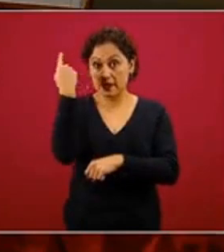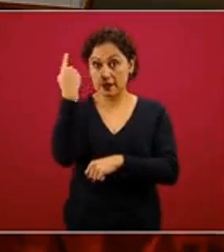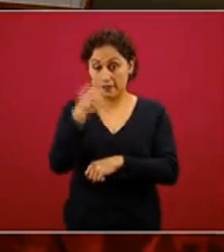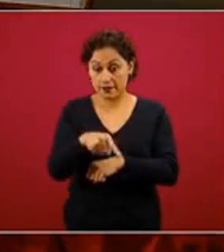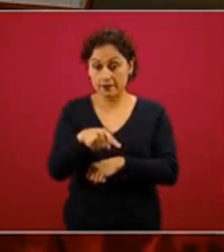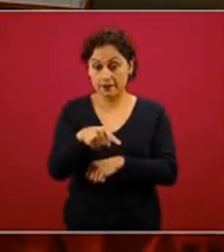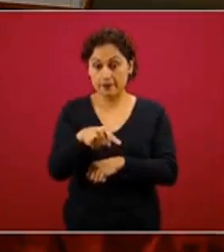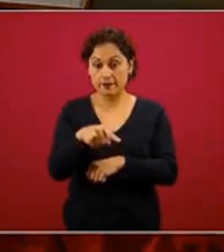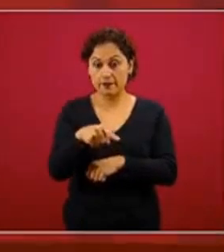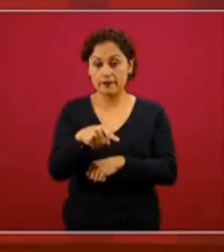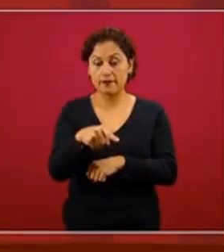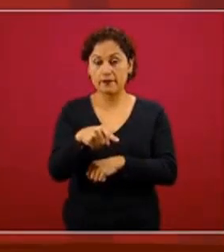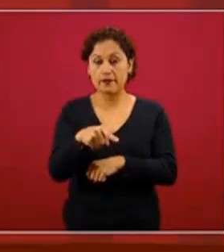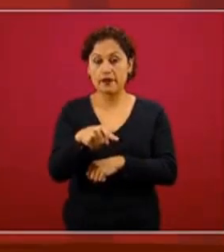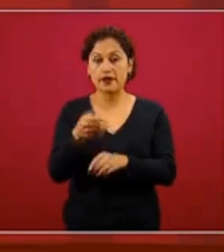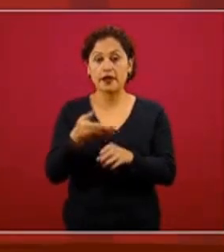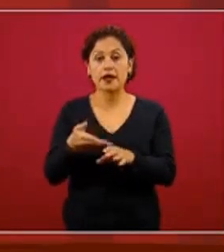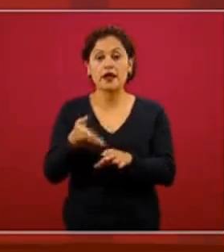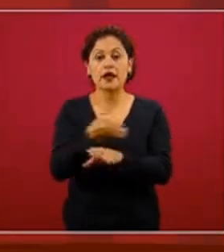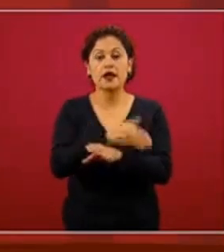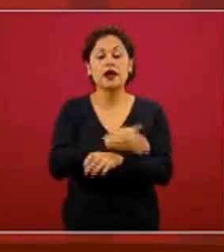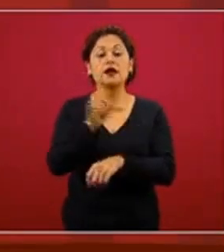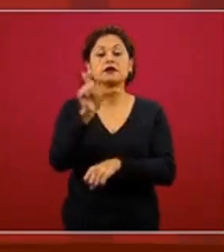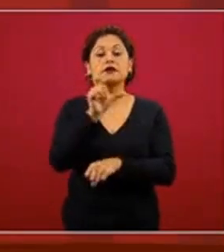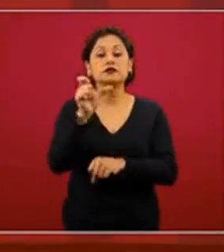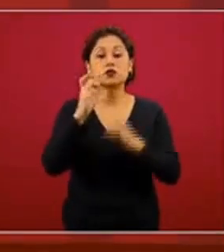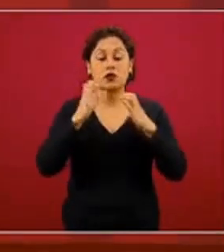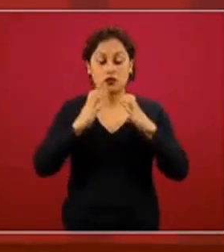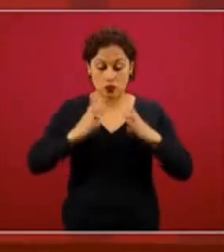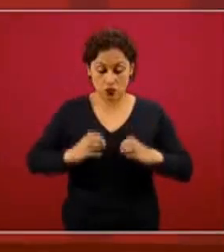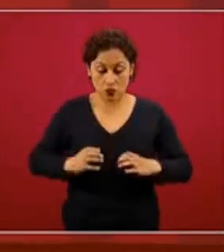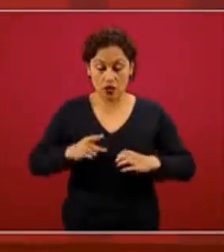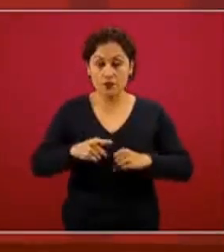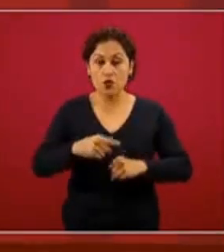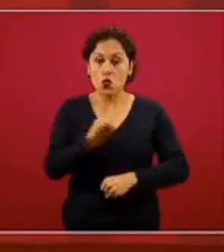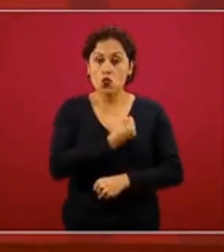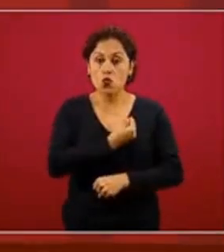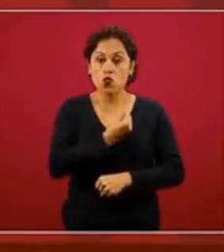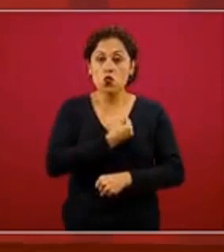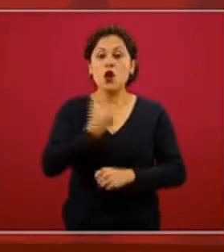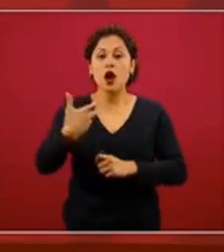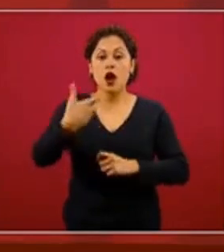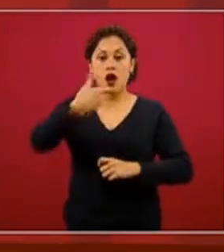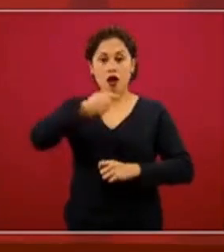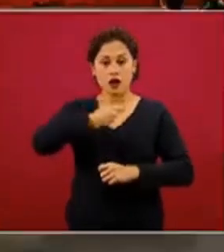tanto de la tensión del oxígeno como el ventilador. Por lo tanto,